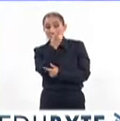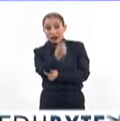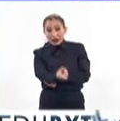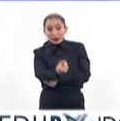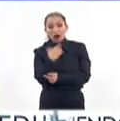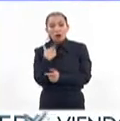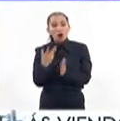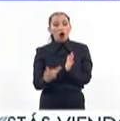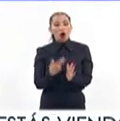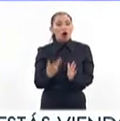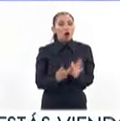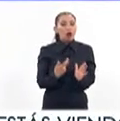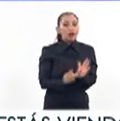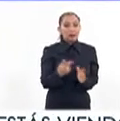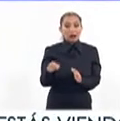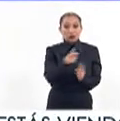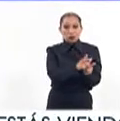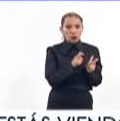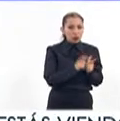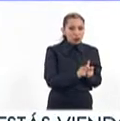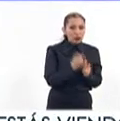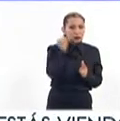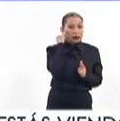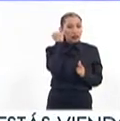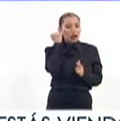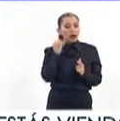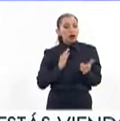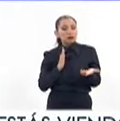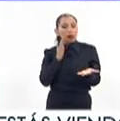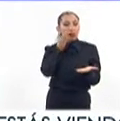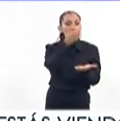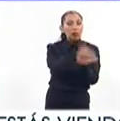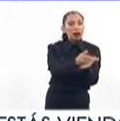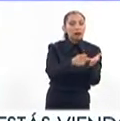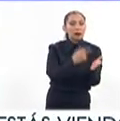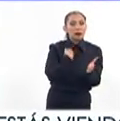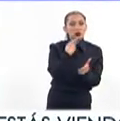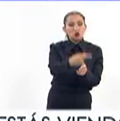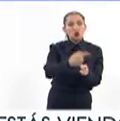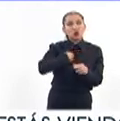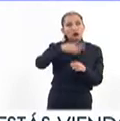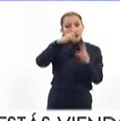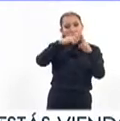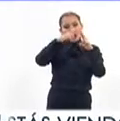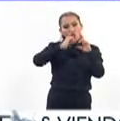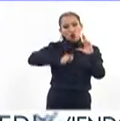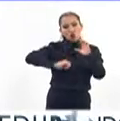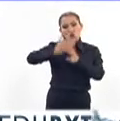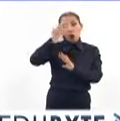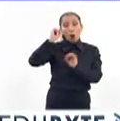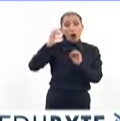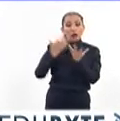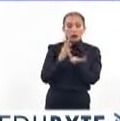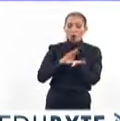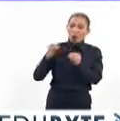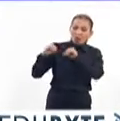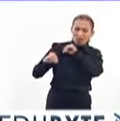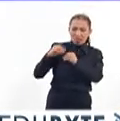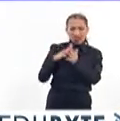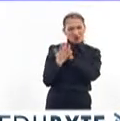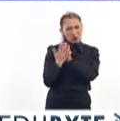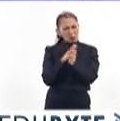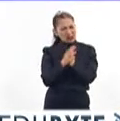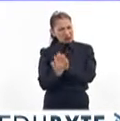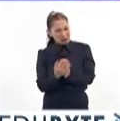la reincidencia de los habitantes de volver a antiguas prácticas o de crear cosas nuevas.